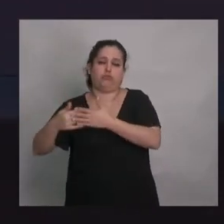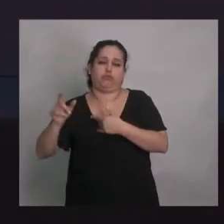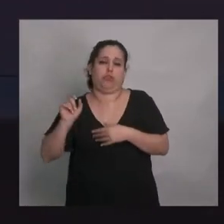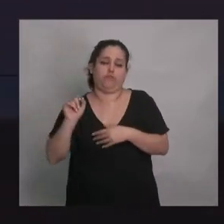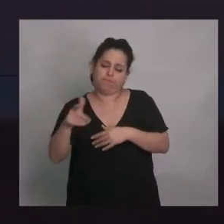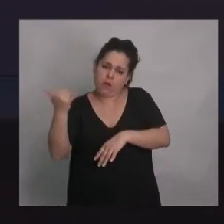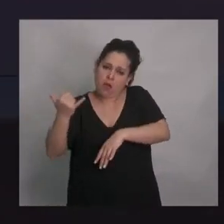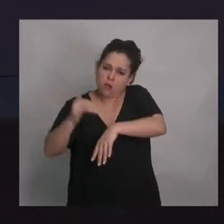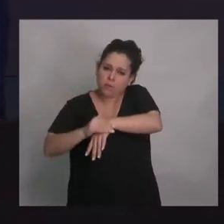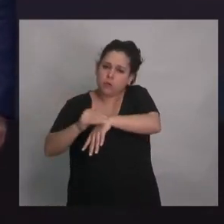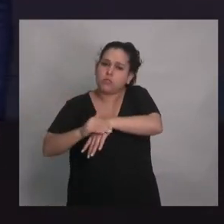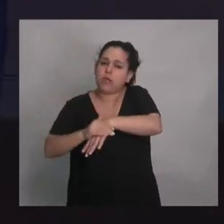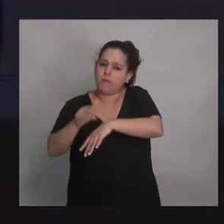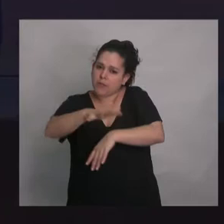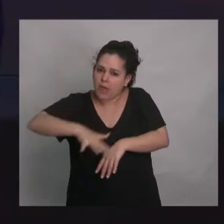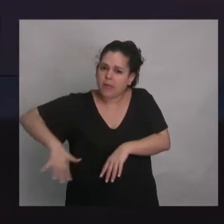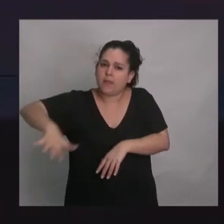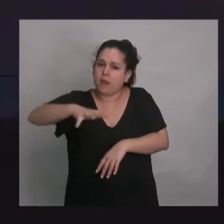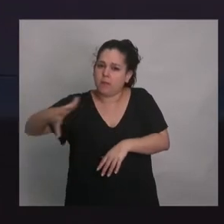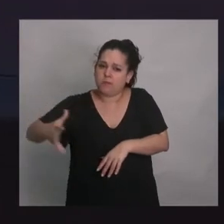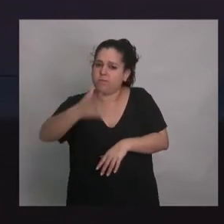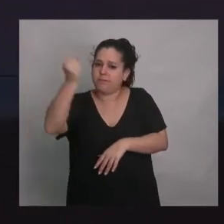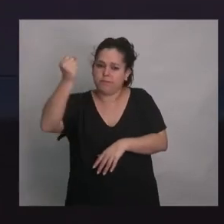de ese gran espacio